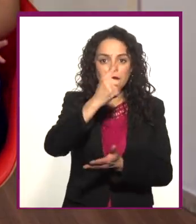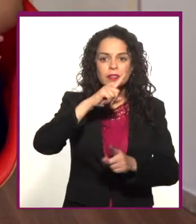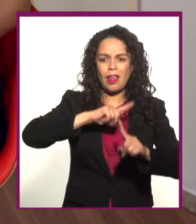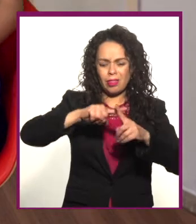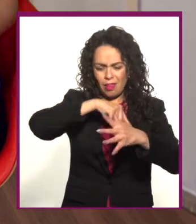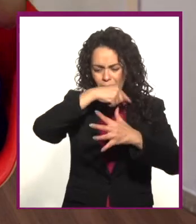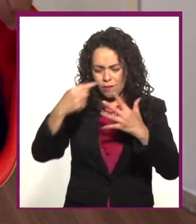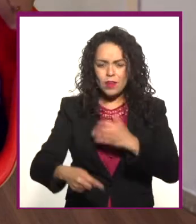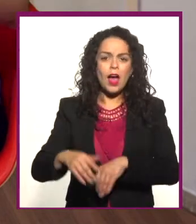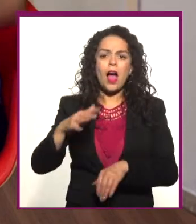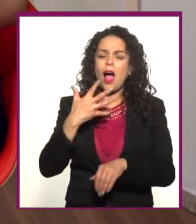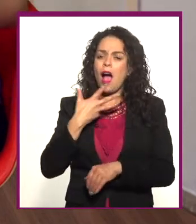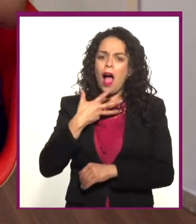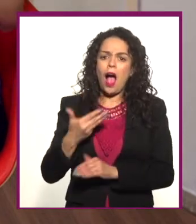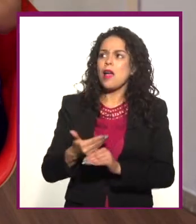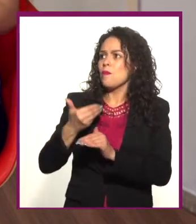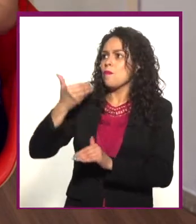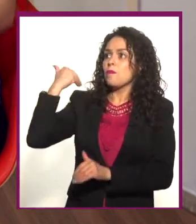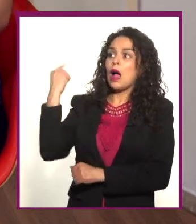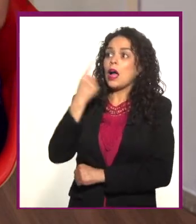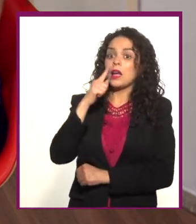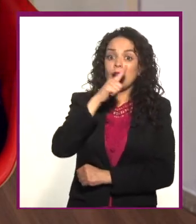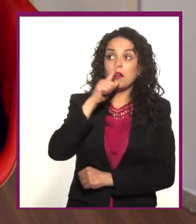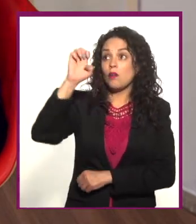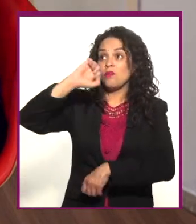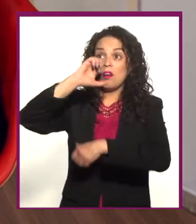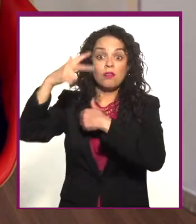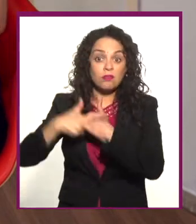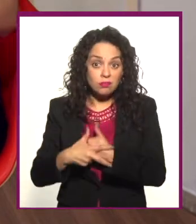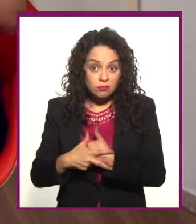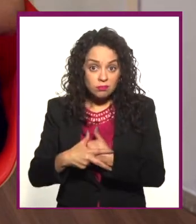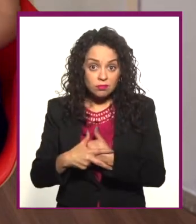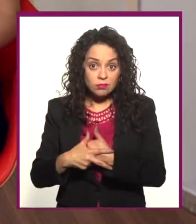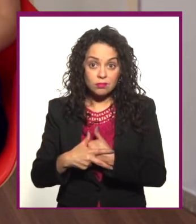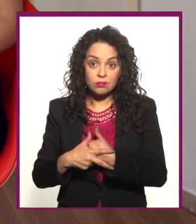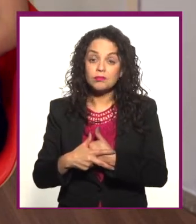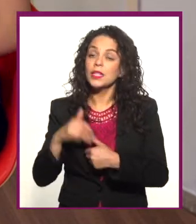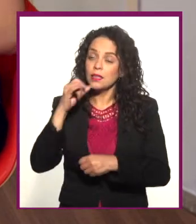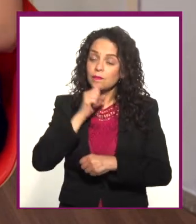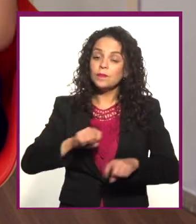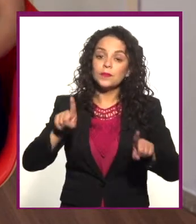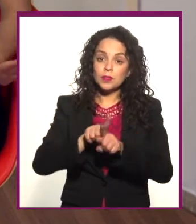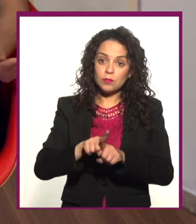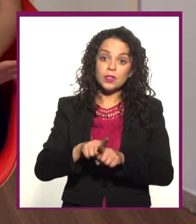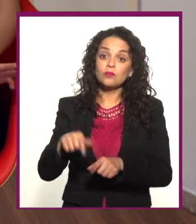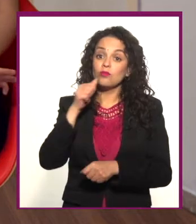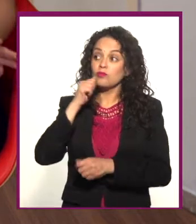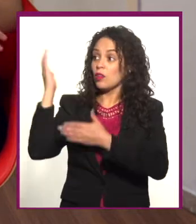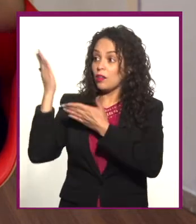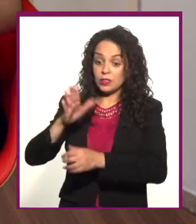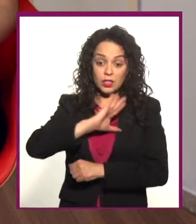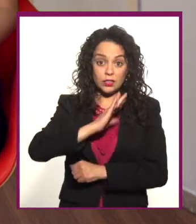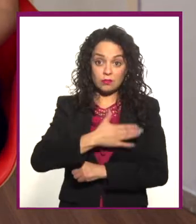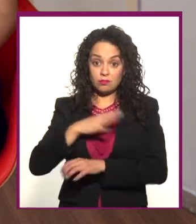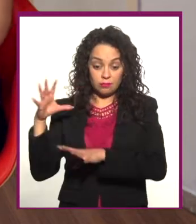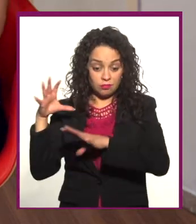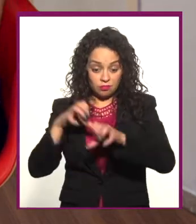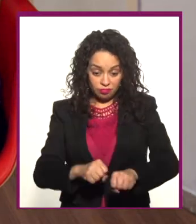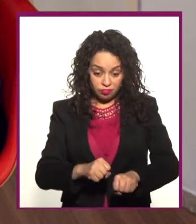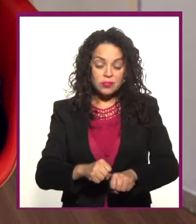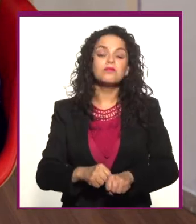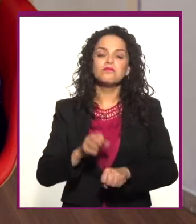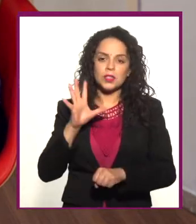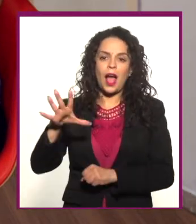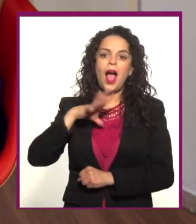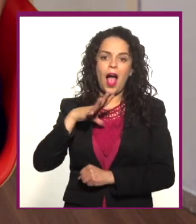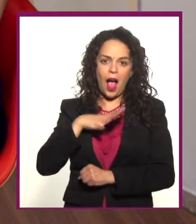más existían mucho antes de la existencia de lenguas europeas y, por supuesto, mucho antes de la llegada de los españoles y la